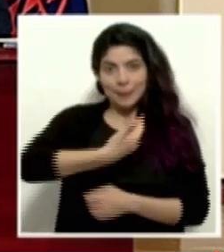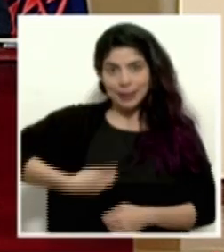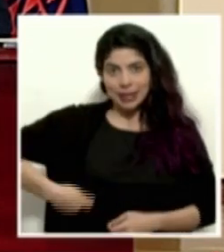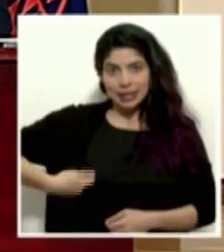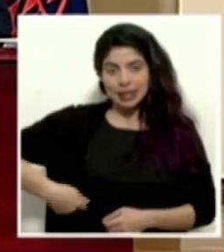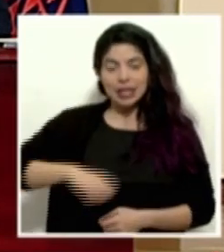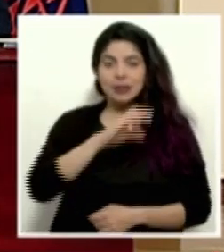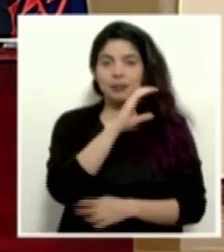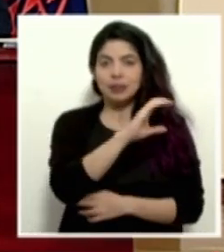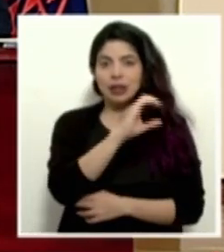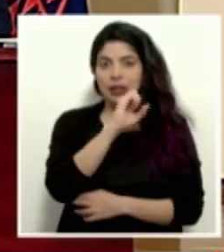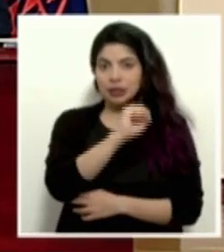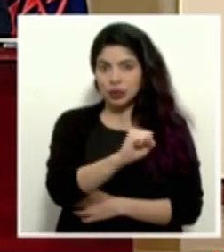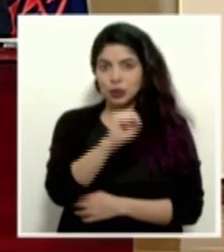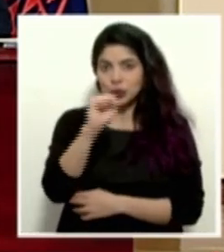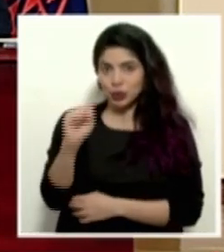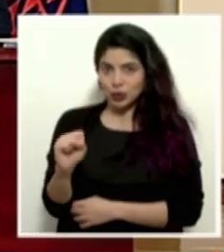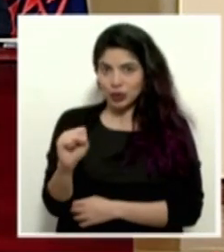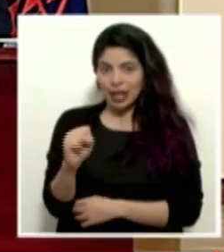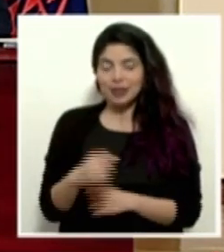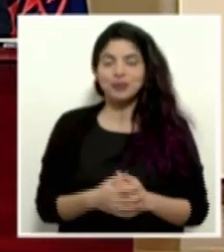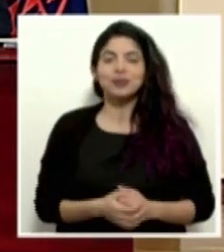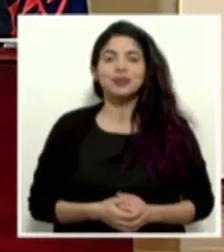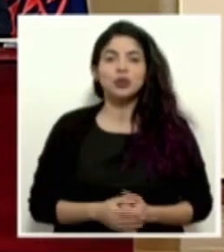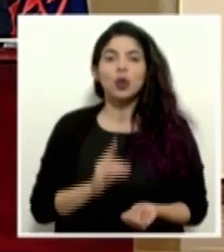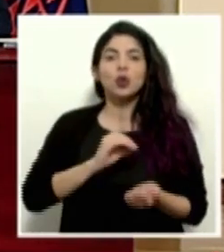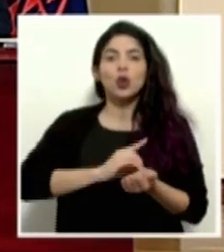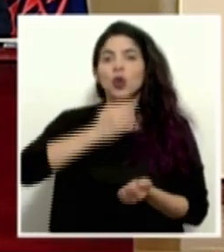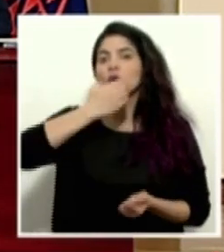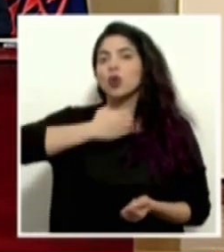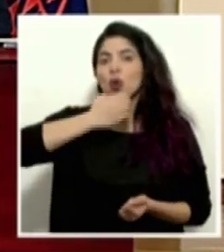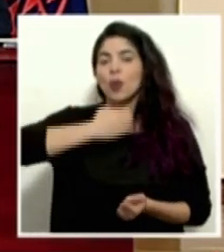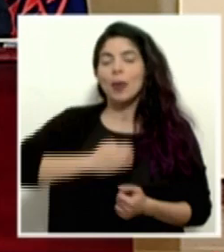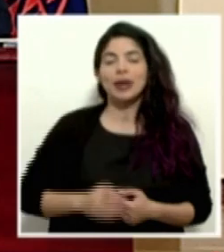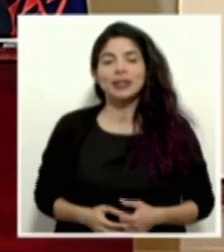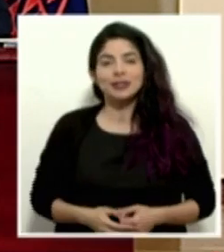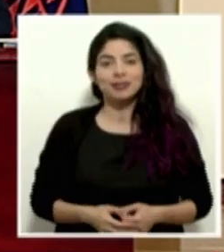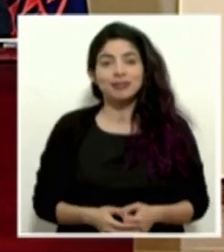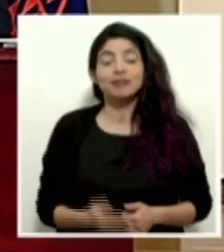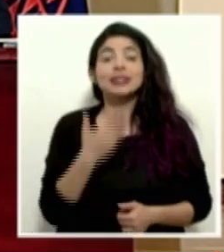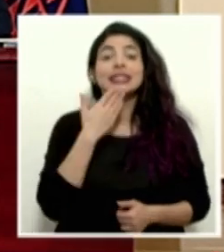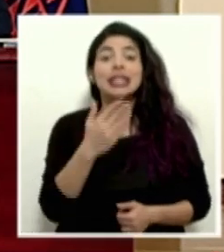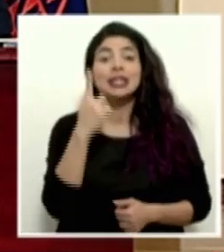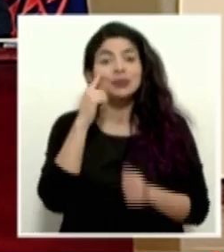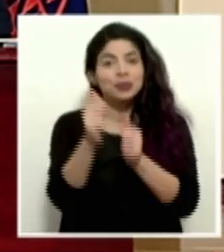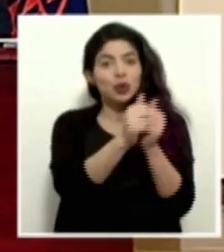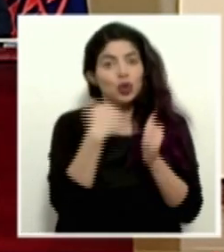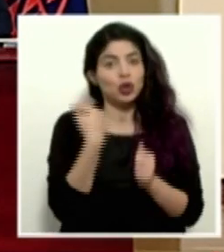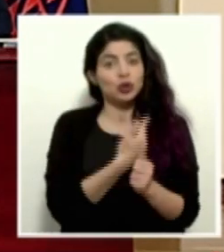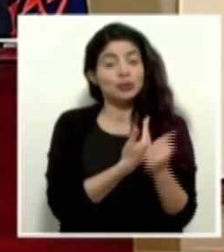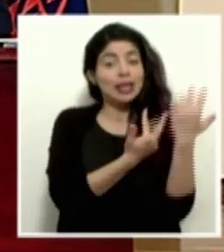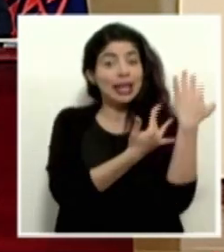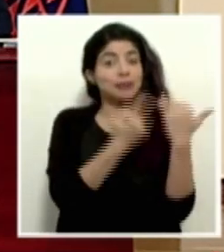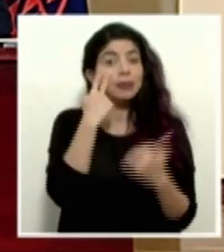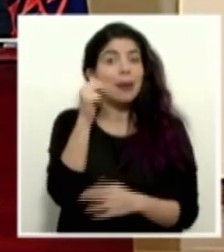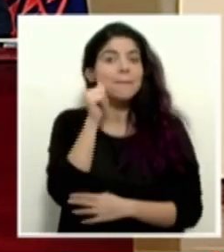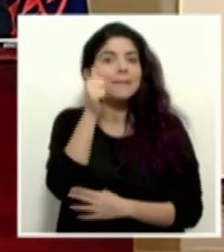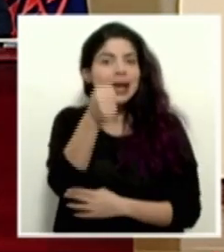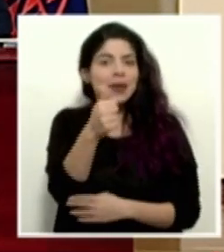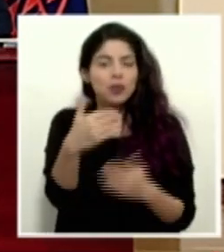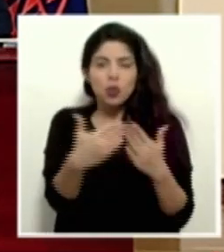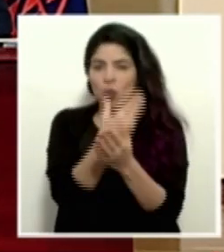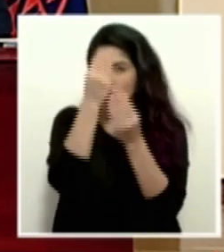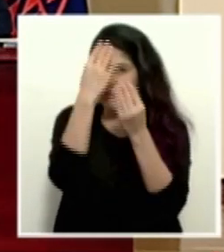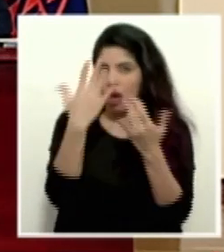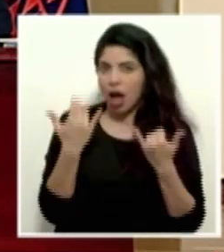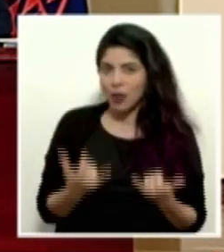ejecutivo de la caja costarricense de seguro social el doctor Román Macaya gracias gracias por acompañarnos los esperamos mañana con una